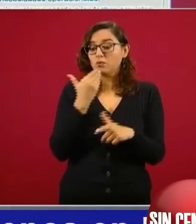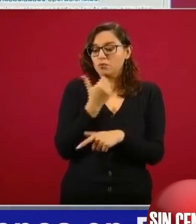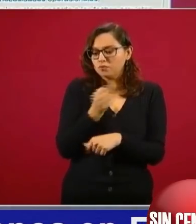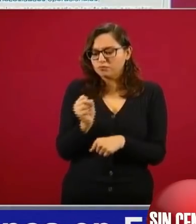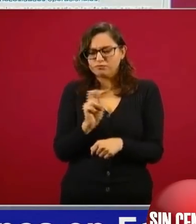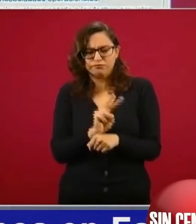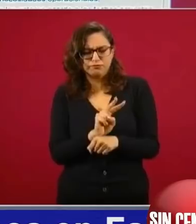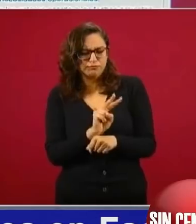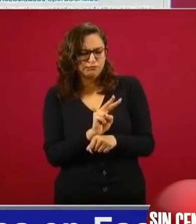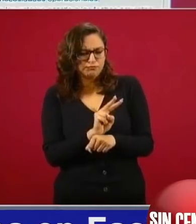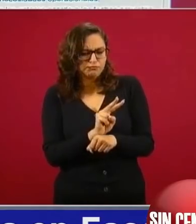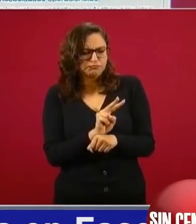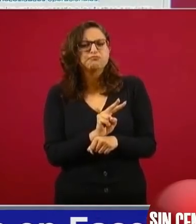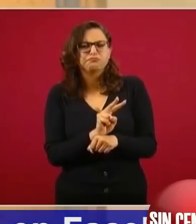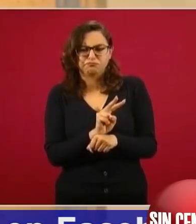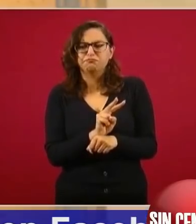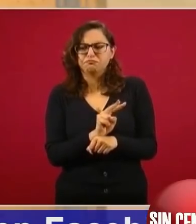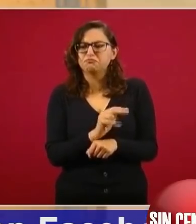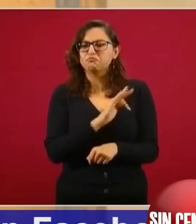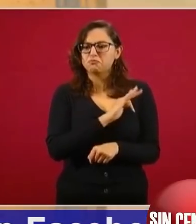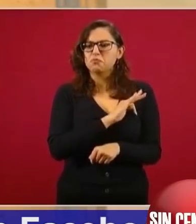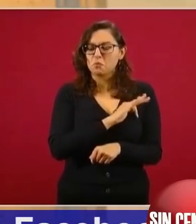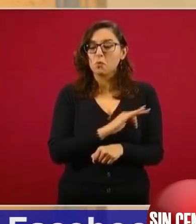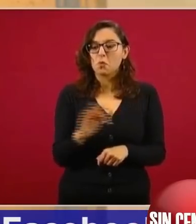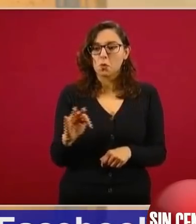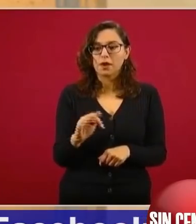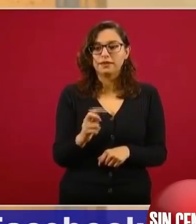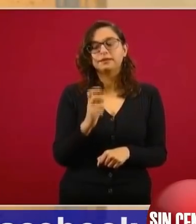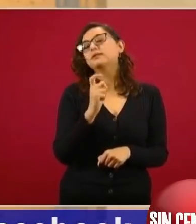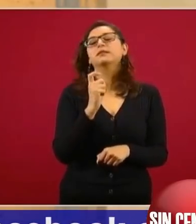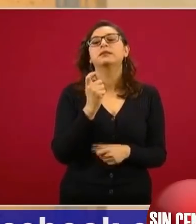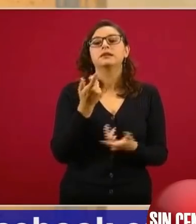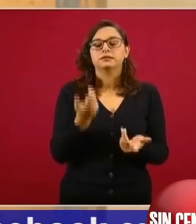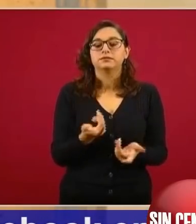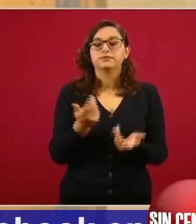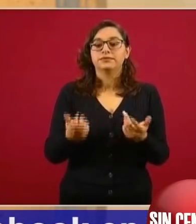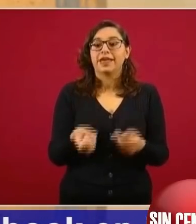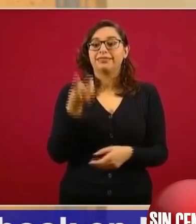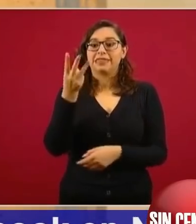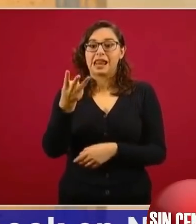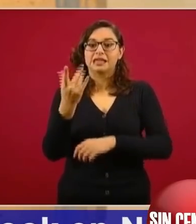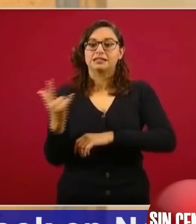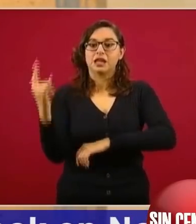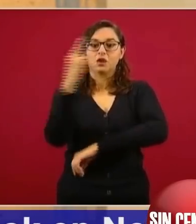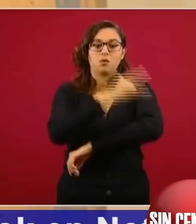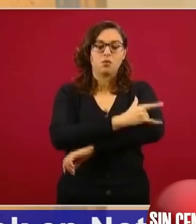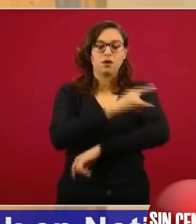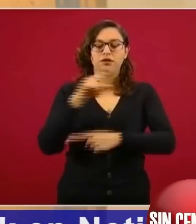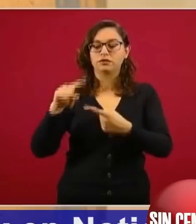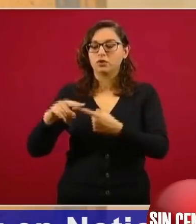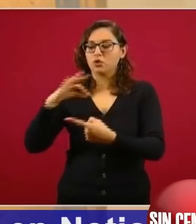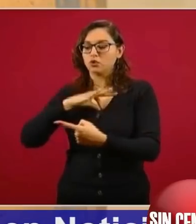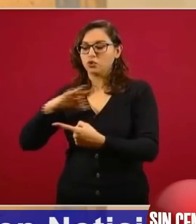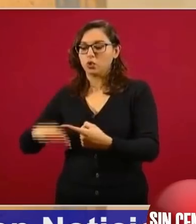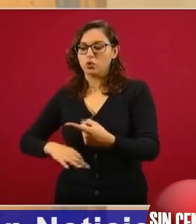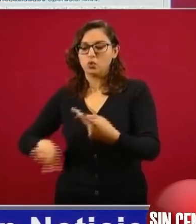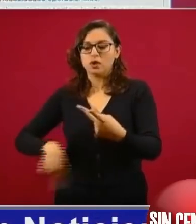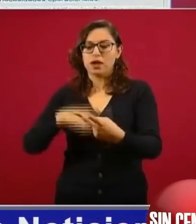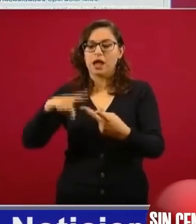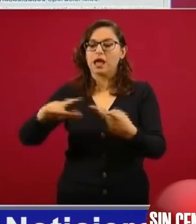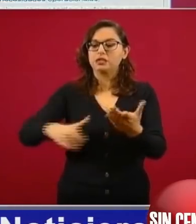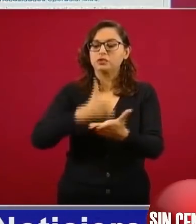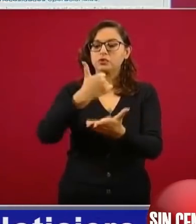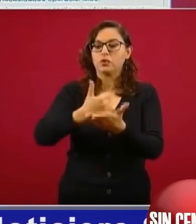se consideró pues que las operaciones entre Toluca, la Ciudad de México y el aeropuerto de Santa Lucía